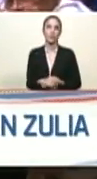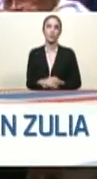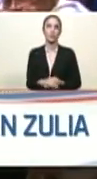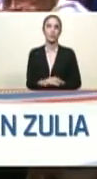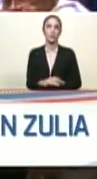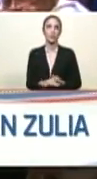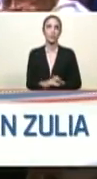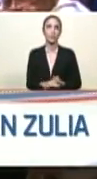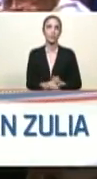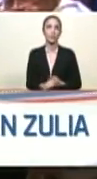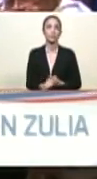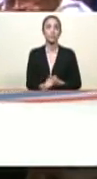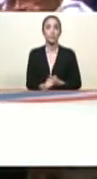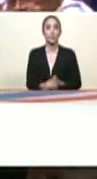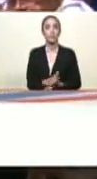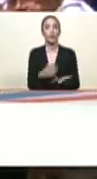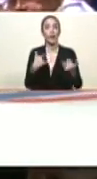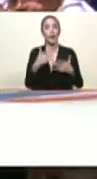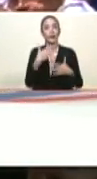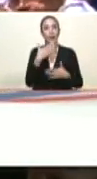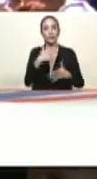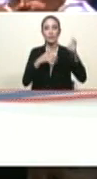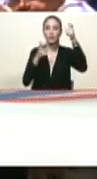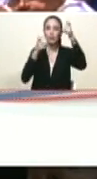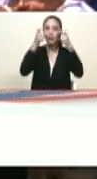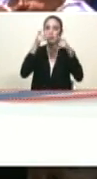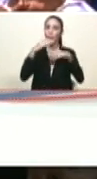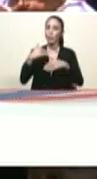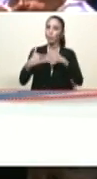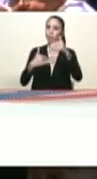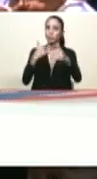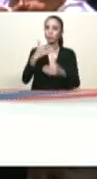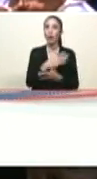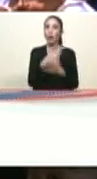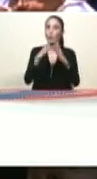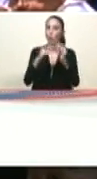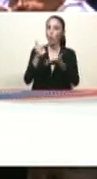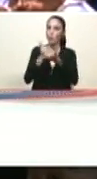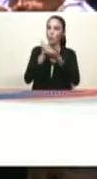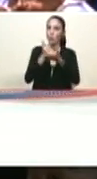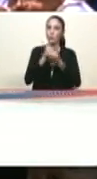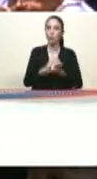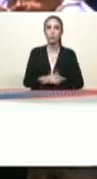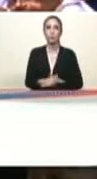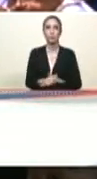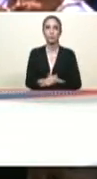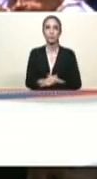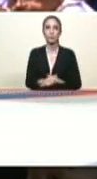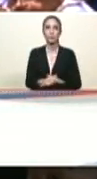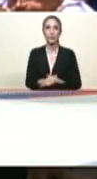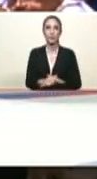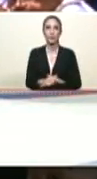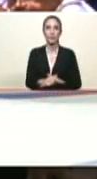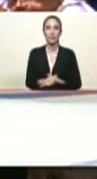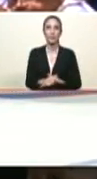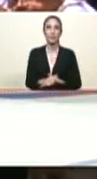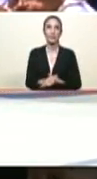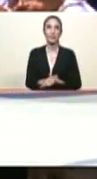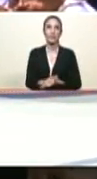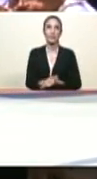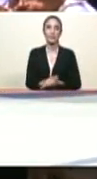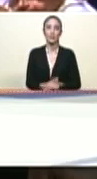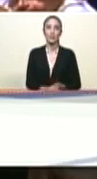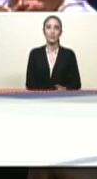a través de nuestro comandante Chávez ha llegado todo esto a nosotros. Yo di este terreno, sí soy la donante de este terreno, pero